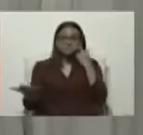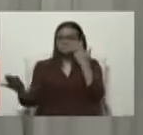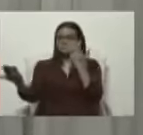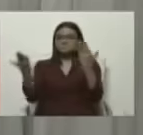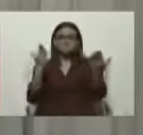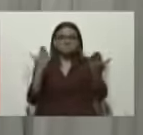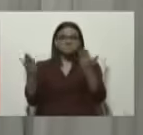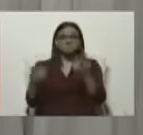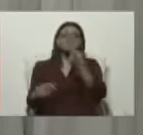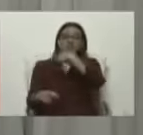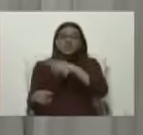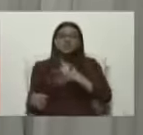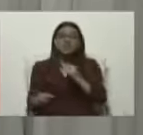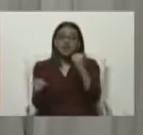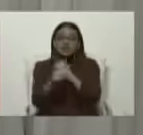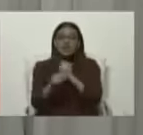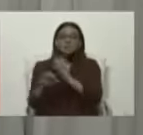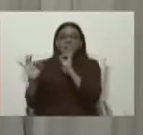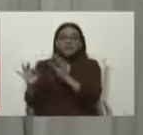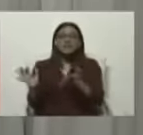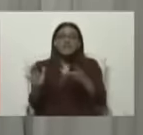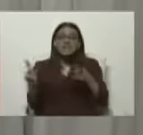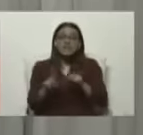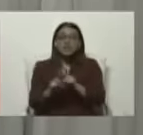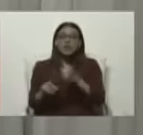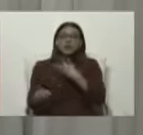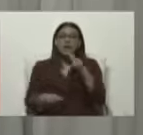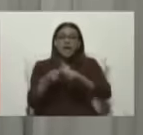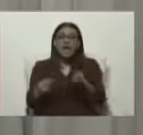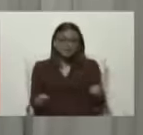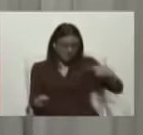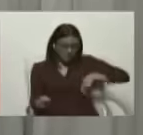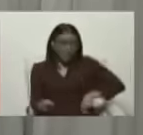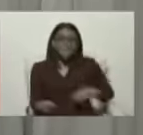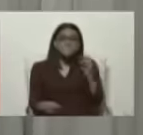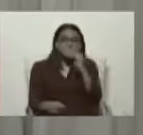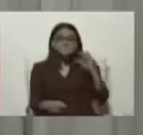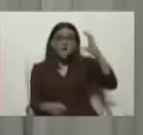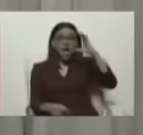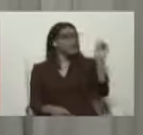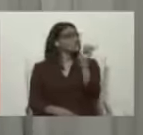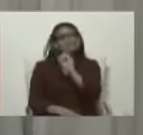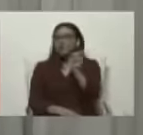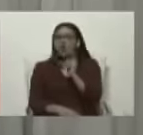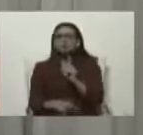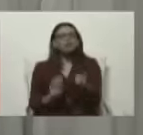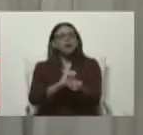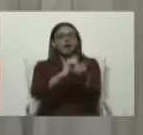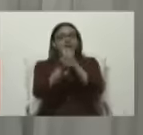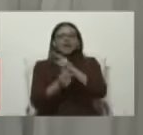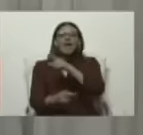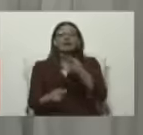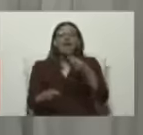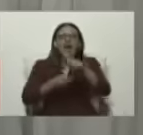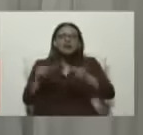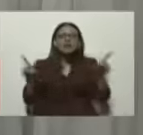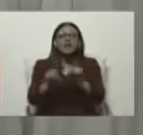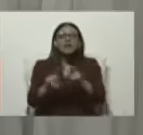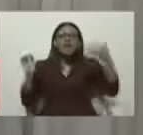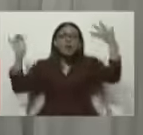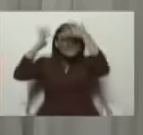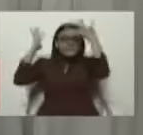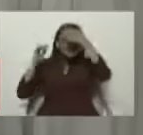ah, es para eso, quizás para aumentar los salarios. No, es exactamente lo mismo que está haciendo Milei en